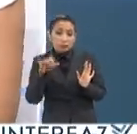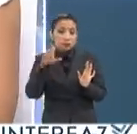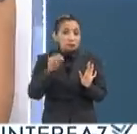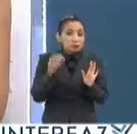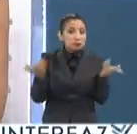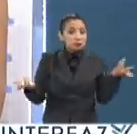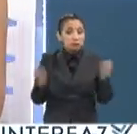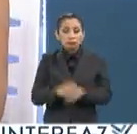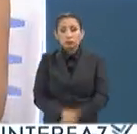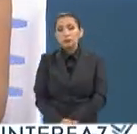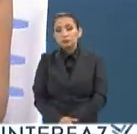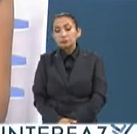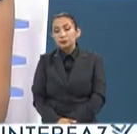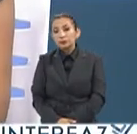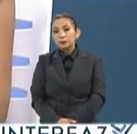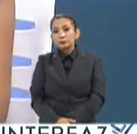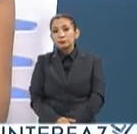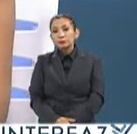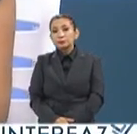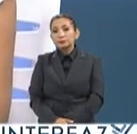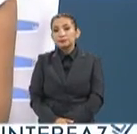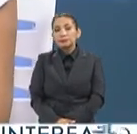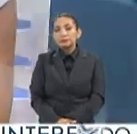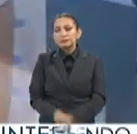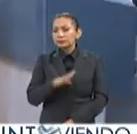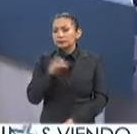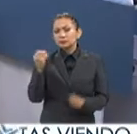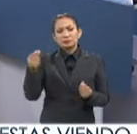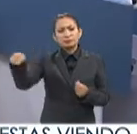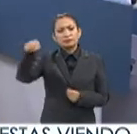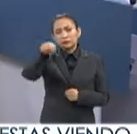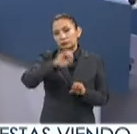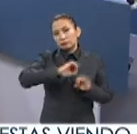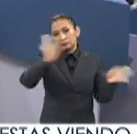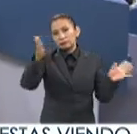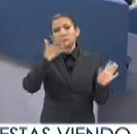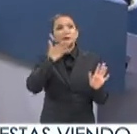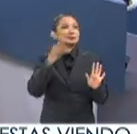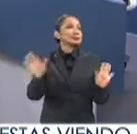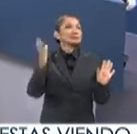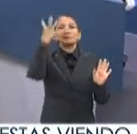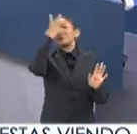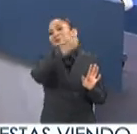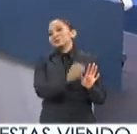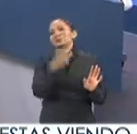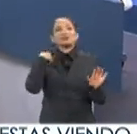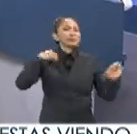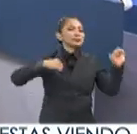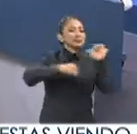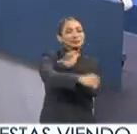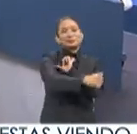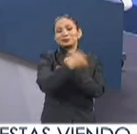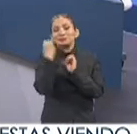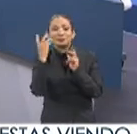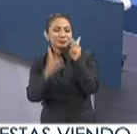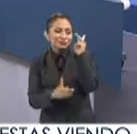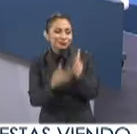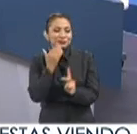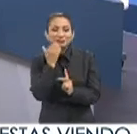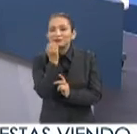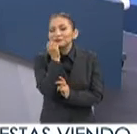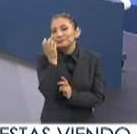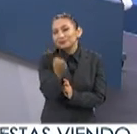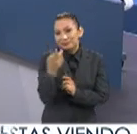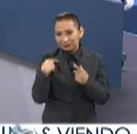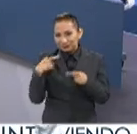este beneficiario o no. Hay mucha gente, no todo obviamente es miel sobre hojuelas en los intercambios, mucho lo hemos platicado aquí con